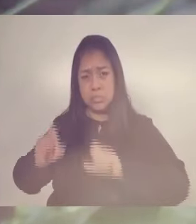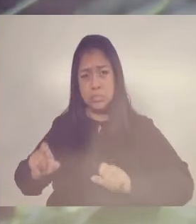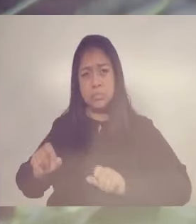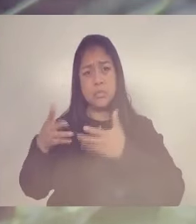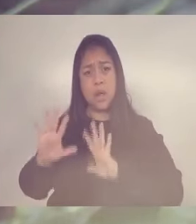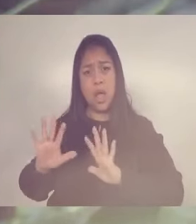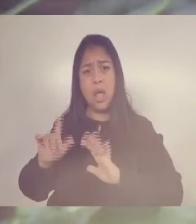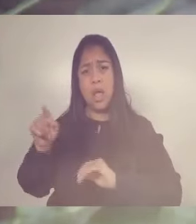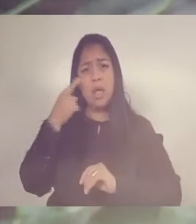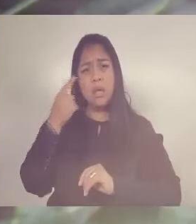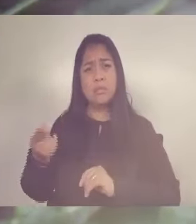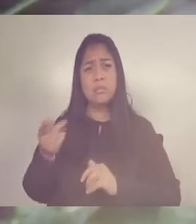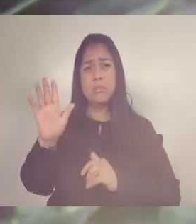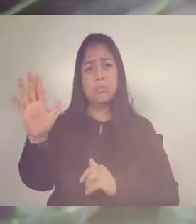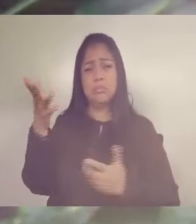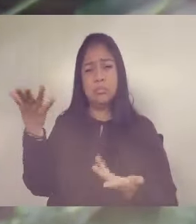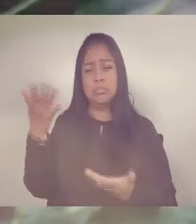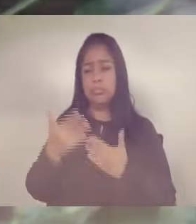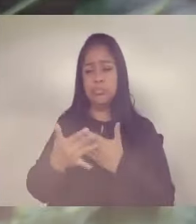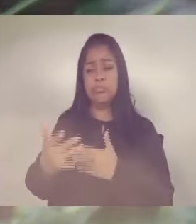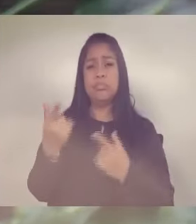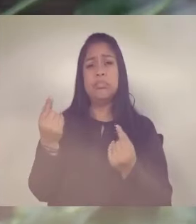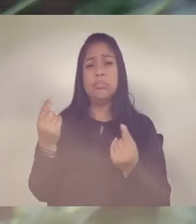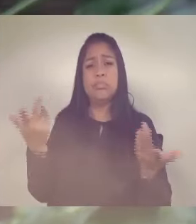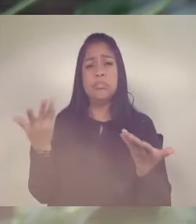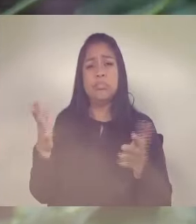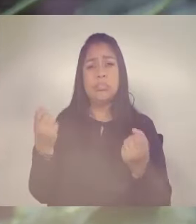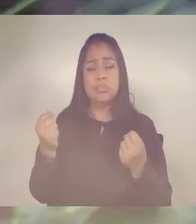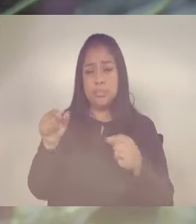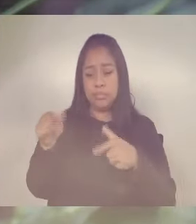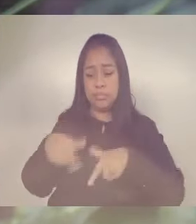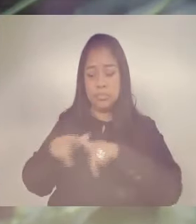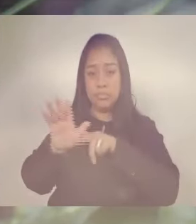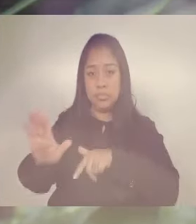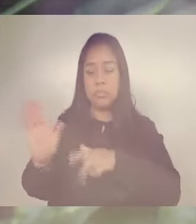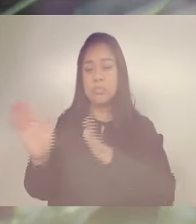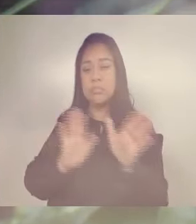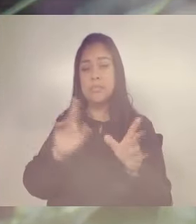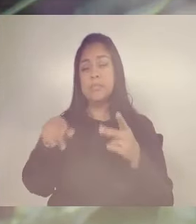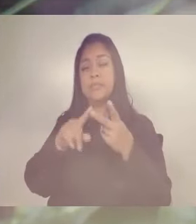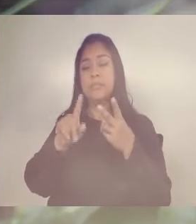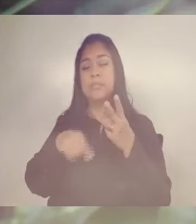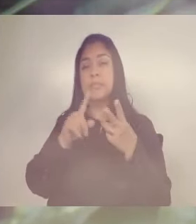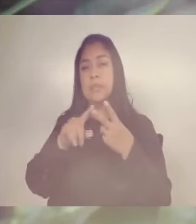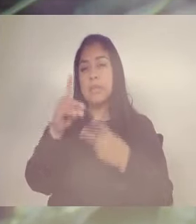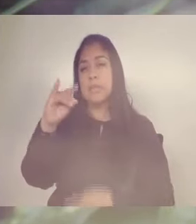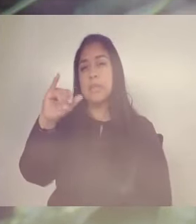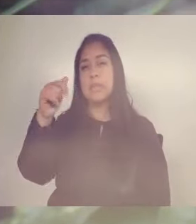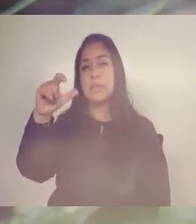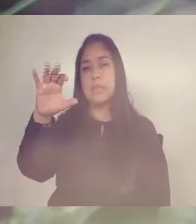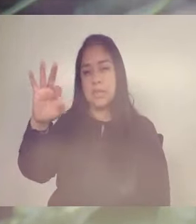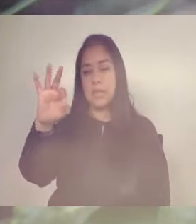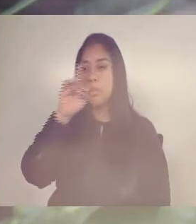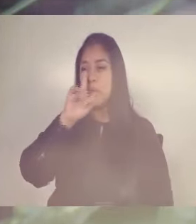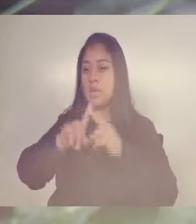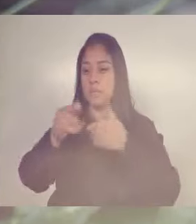es así, ¿cuáles son las próximas acciones que se van a tomar en estos lugares? Aprovechando el tema de la DIACO, referente a la